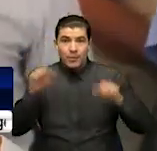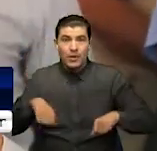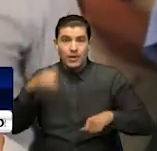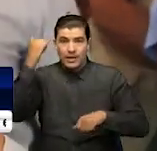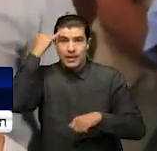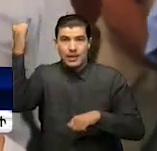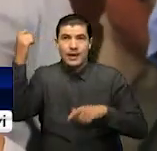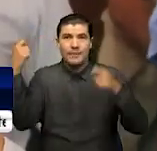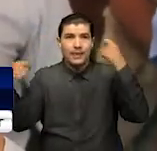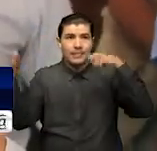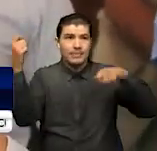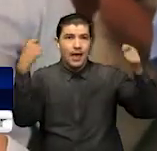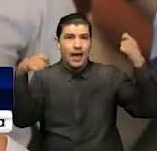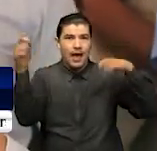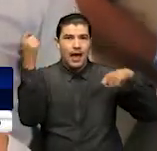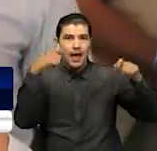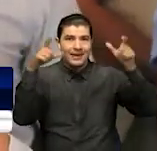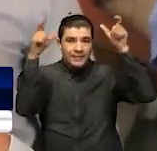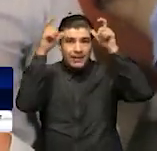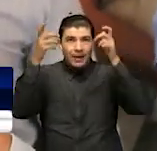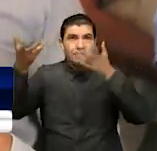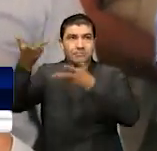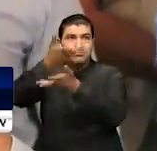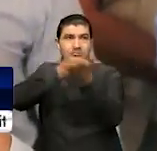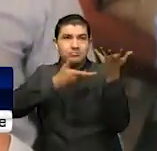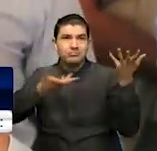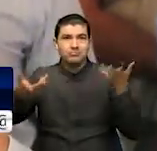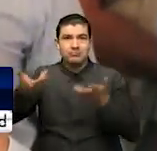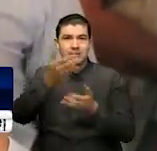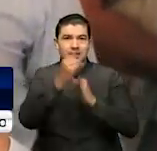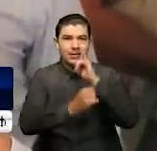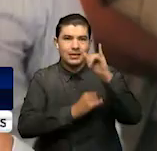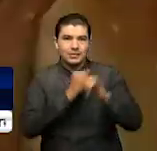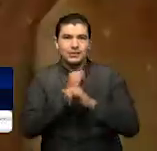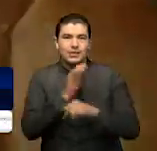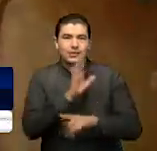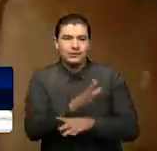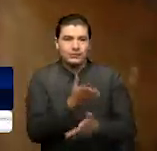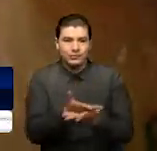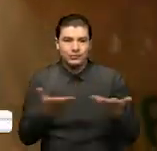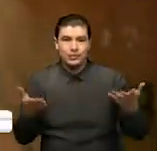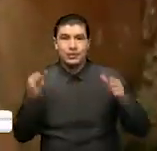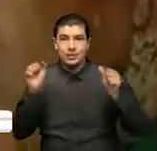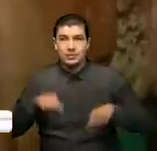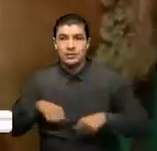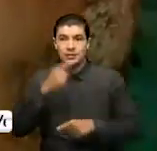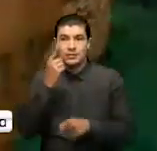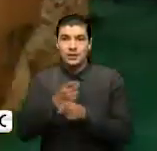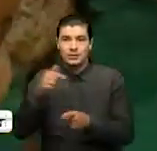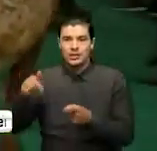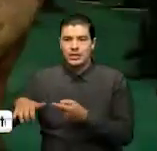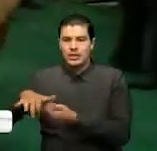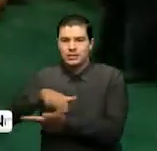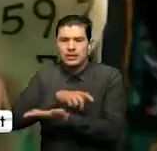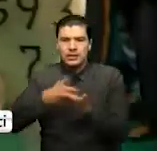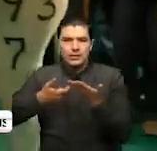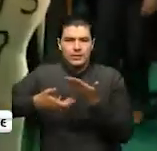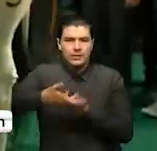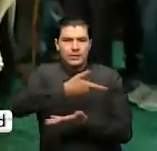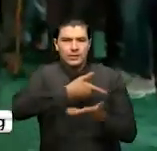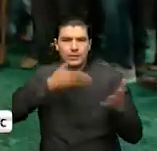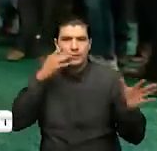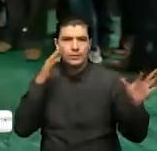exportar de manera más ser frecuente y consolidar el comercio internacional de sus productos santander y el congreso se convirtieron en